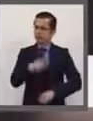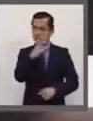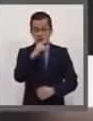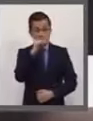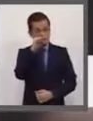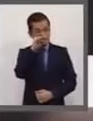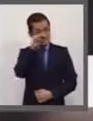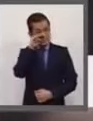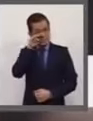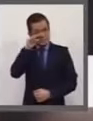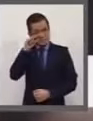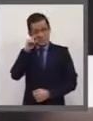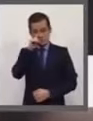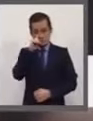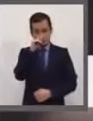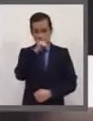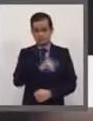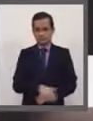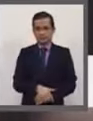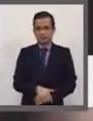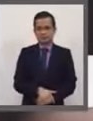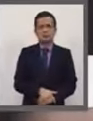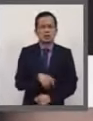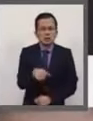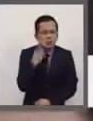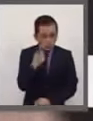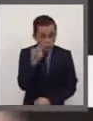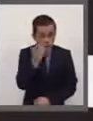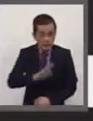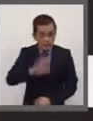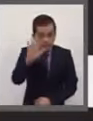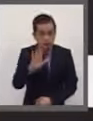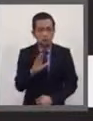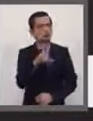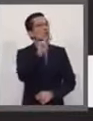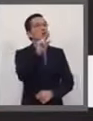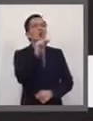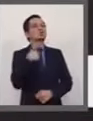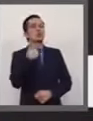muy indignante el nivel... Diputado, ¿usted quiere tomar la palabra? No,